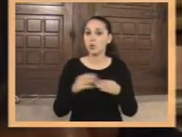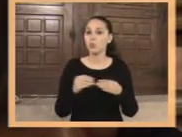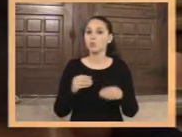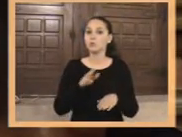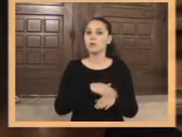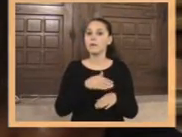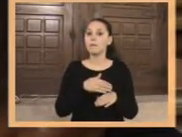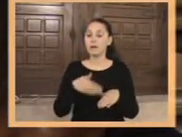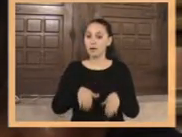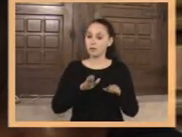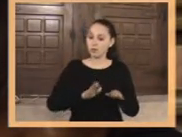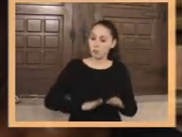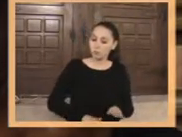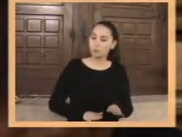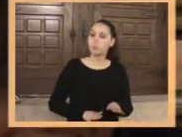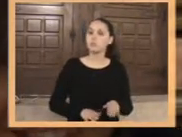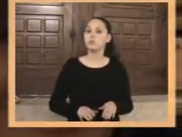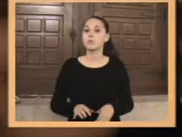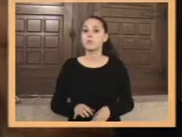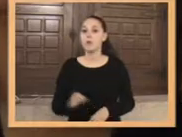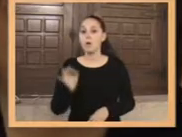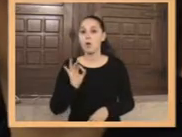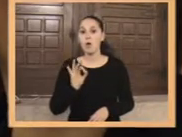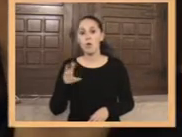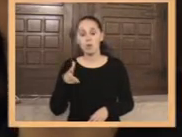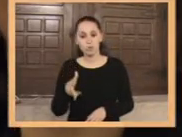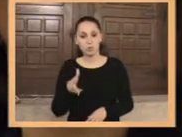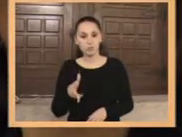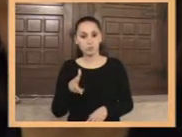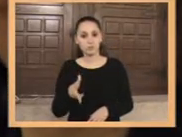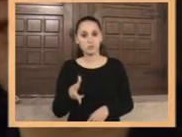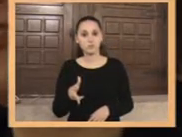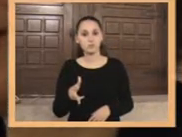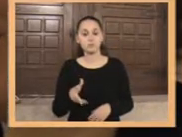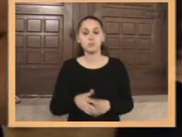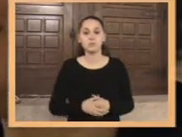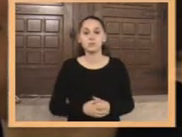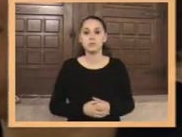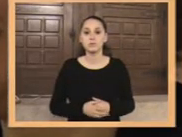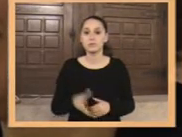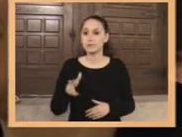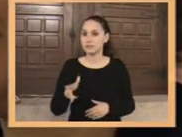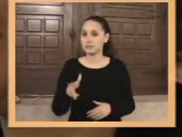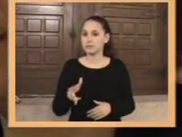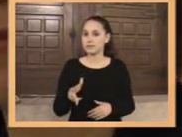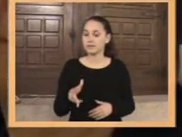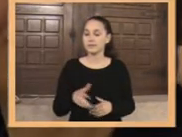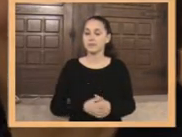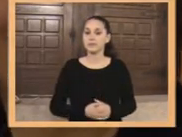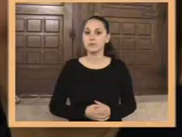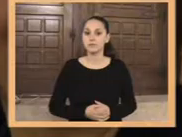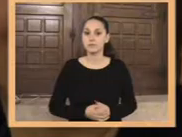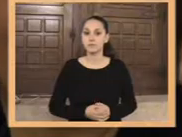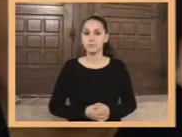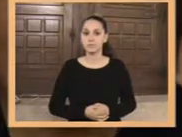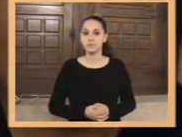rectificación o su derecho precisamente de alegación contra un acuerdo que puedan tomar ustedes en Junta de Gobierno